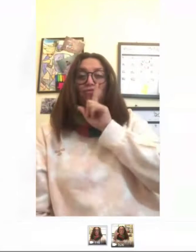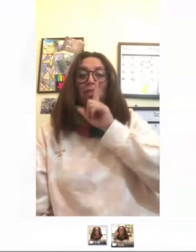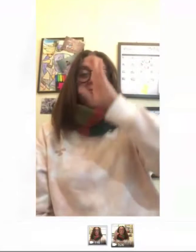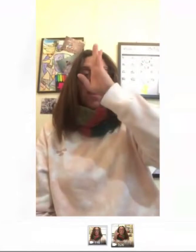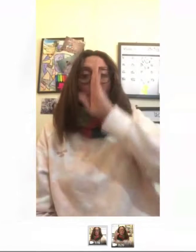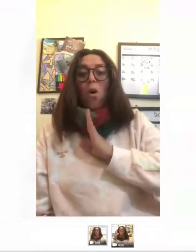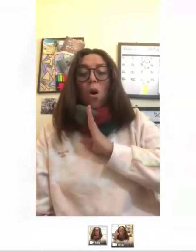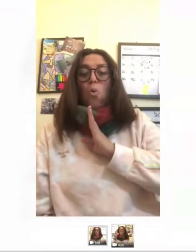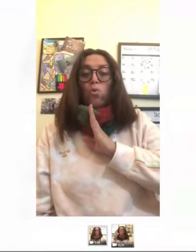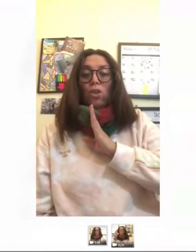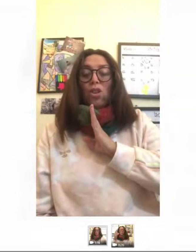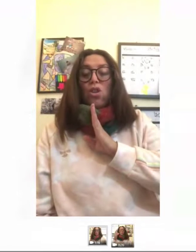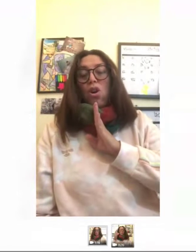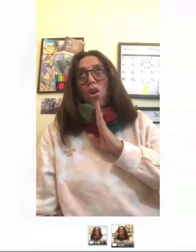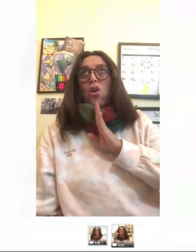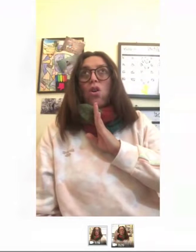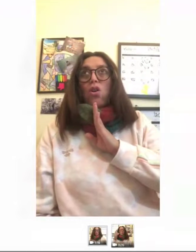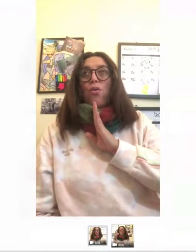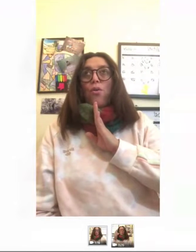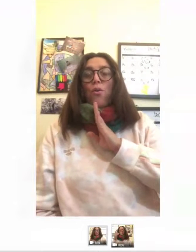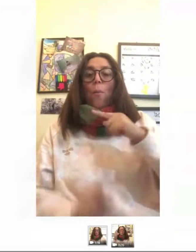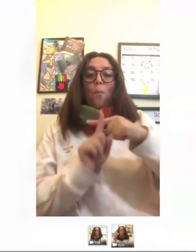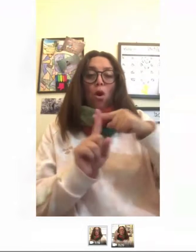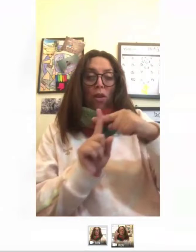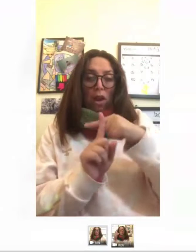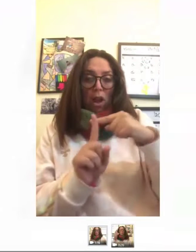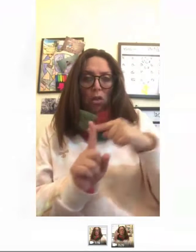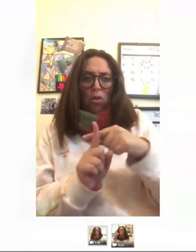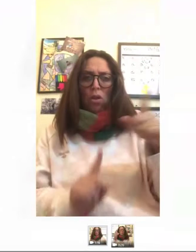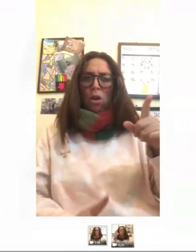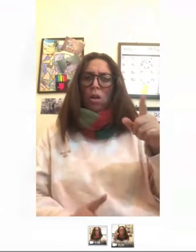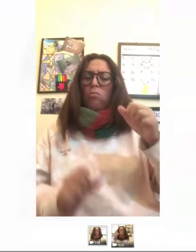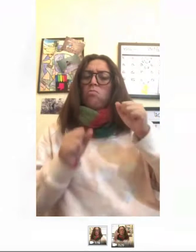rural. Hay estudiantes que son hipoacúsicos